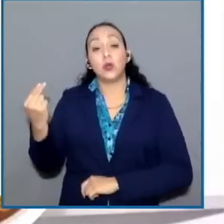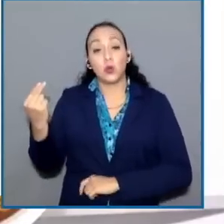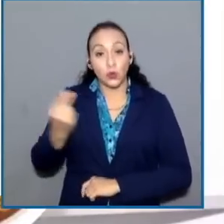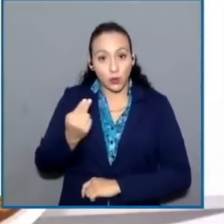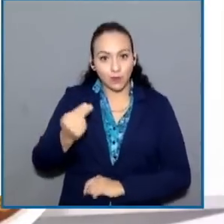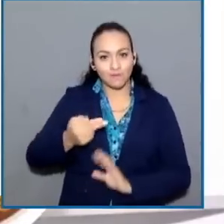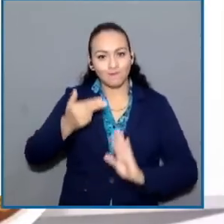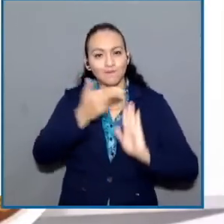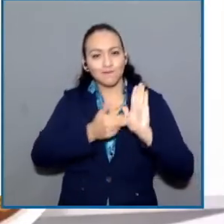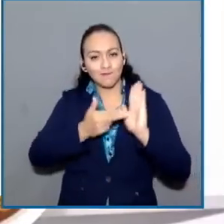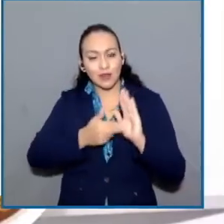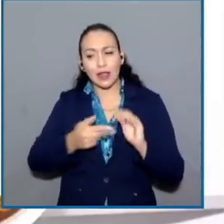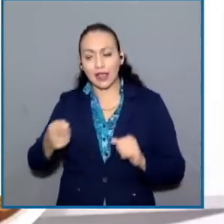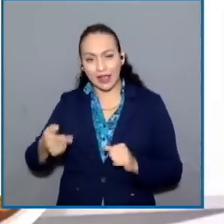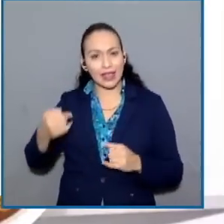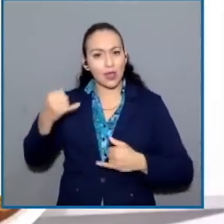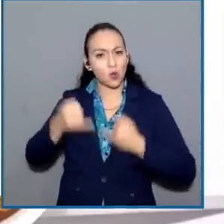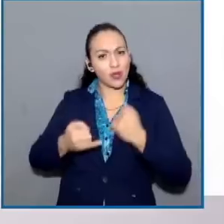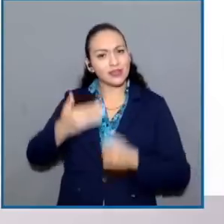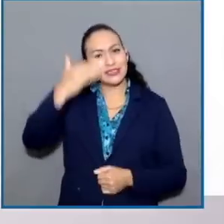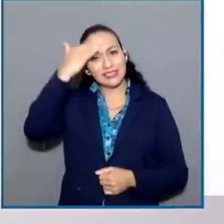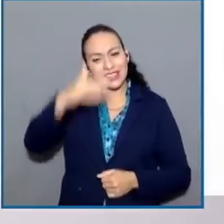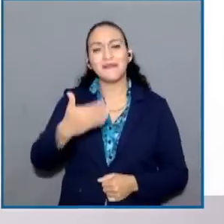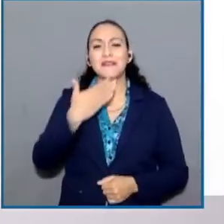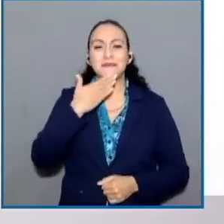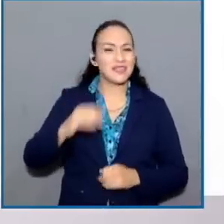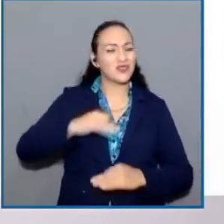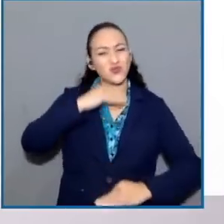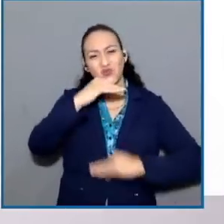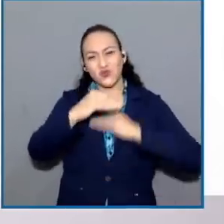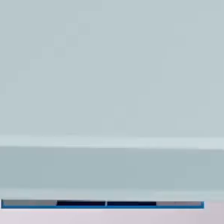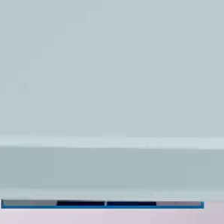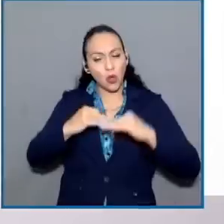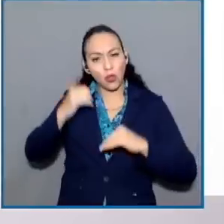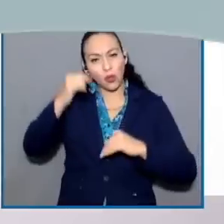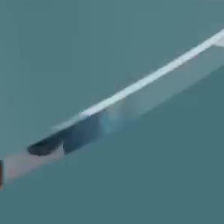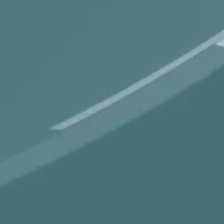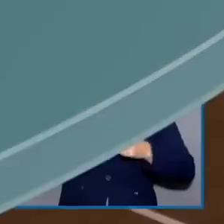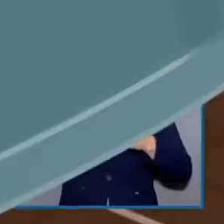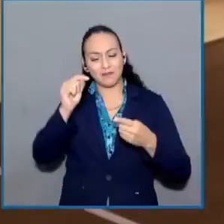jueces también para que puedan cumplir con esos tiempos.